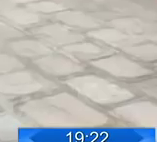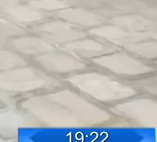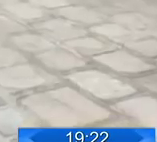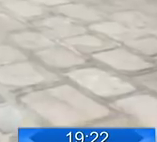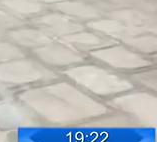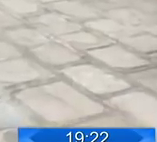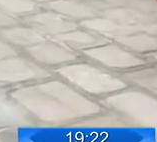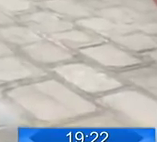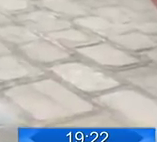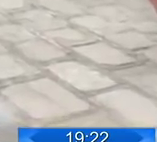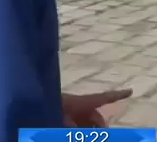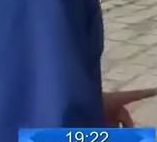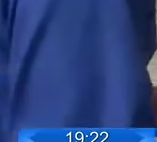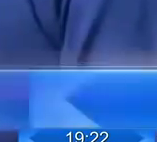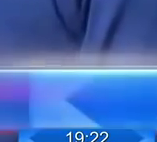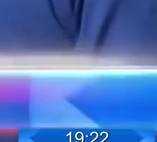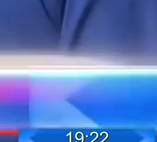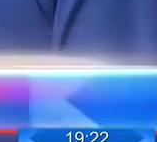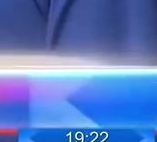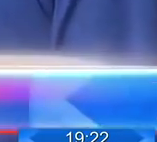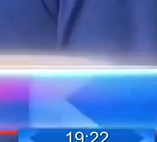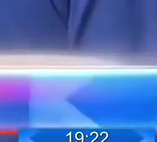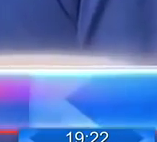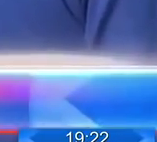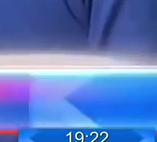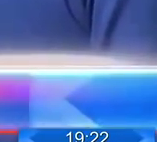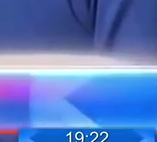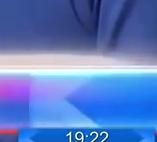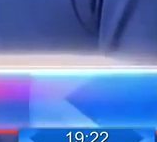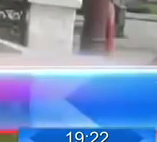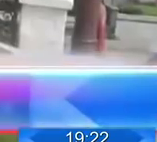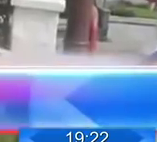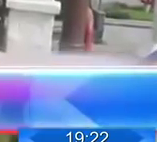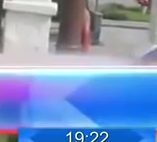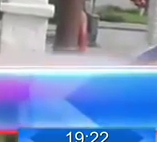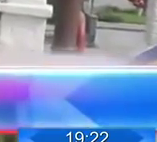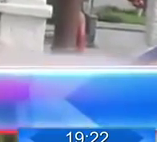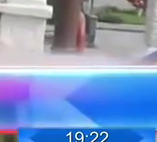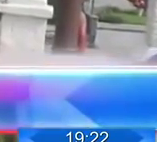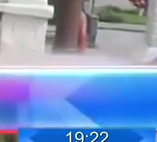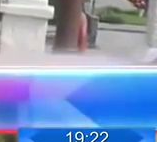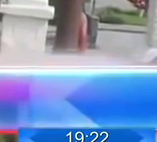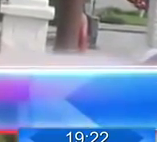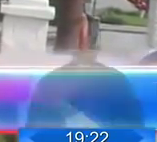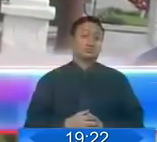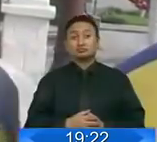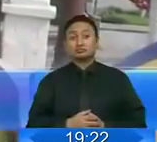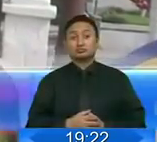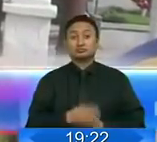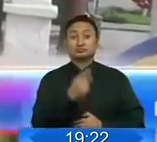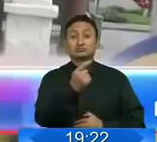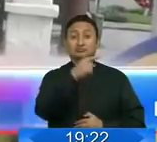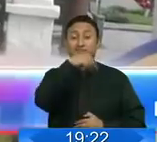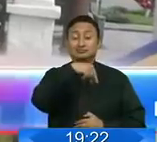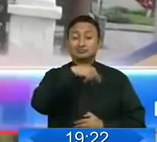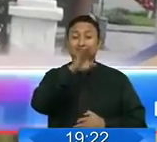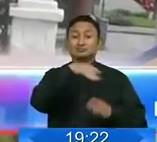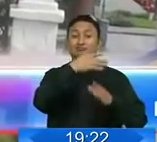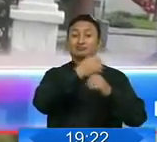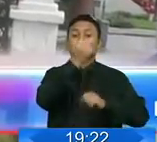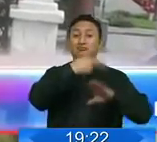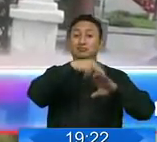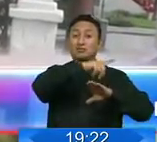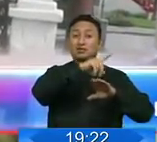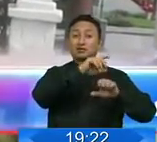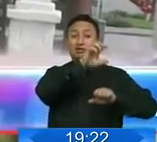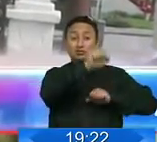son deportistas de escalada de la Federación Deportiva de Pichincha. Nosotros somos la Federación Nacional de Escalada y de Montañismo. Tenemos que